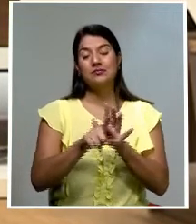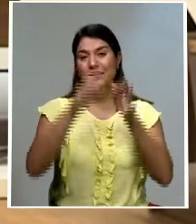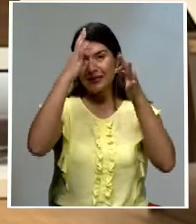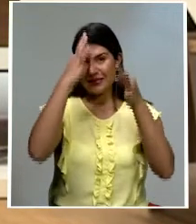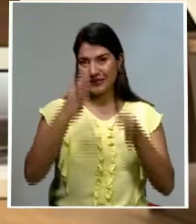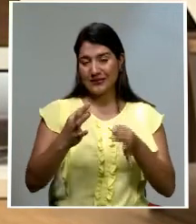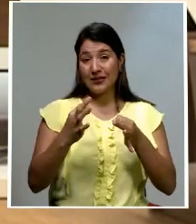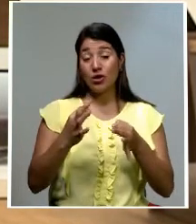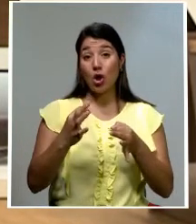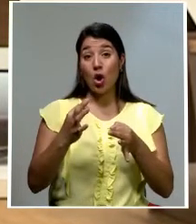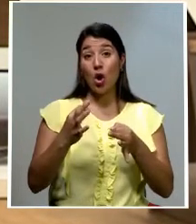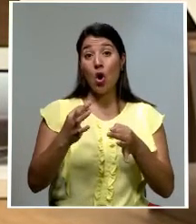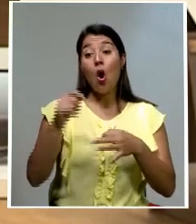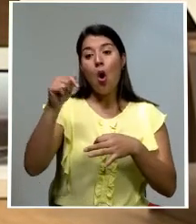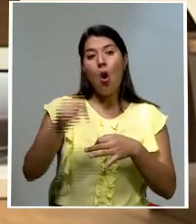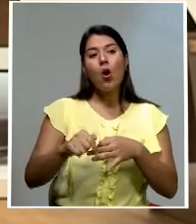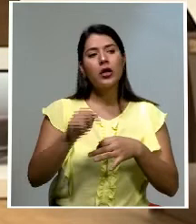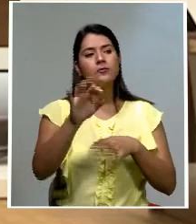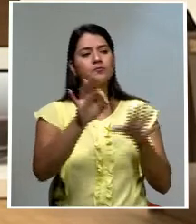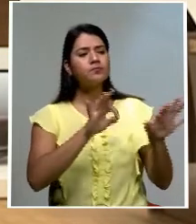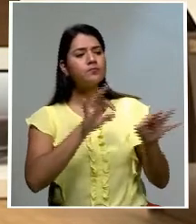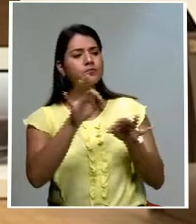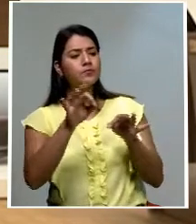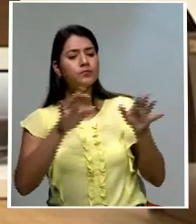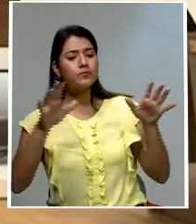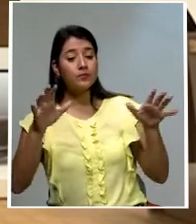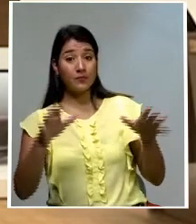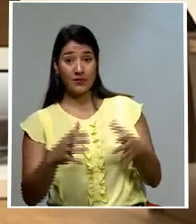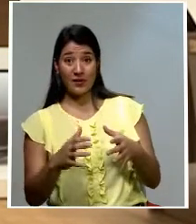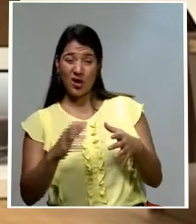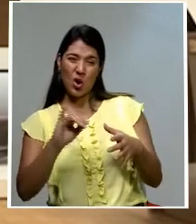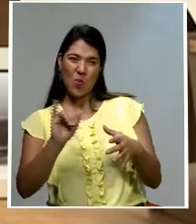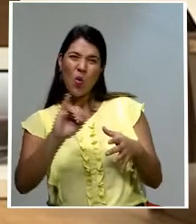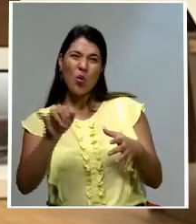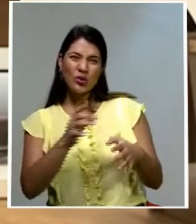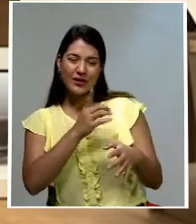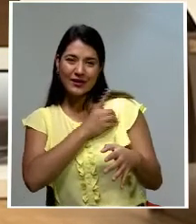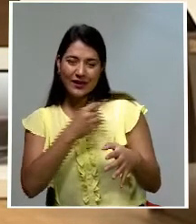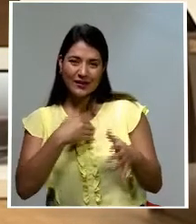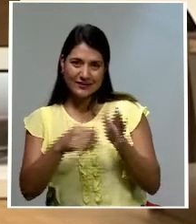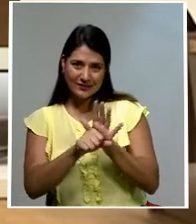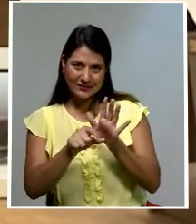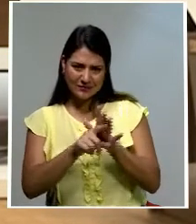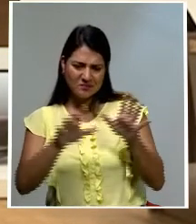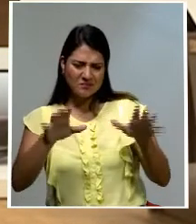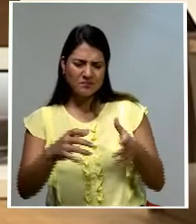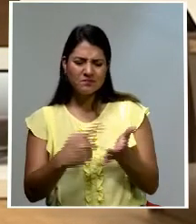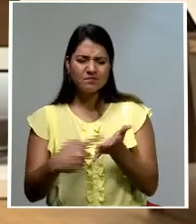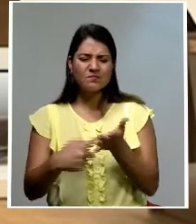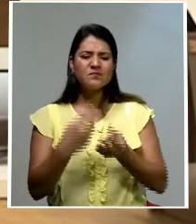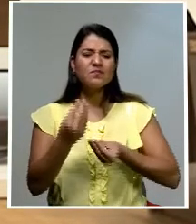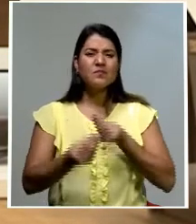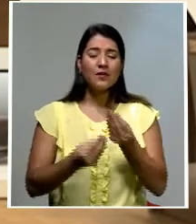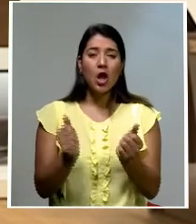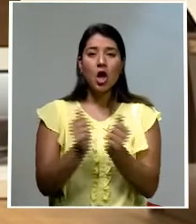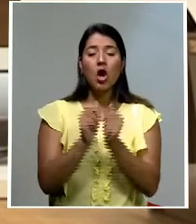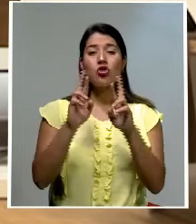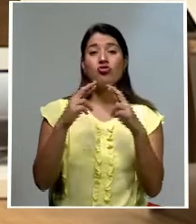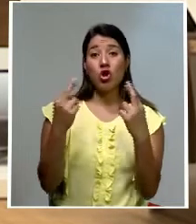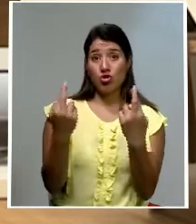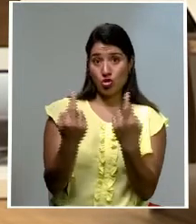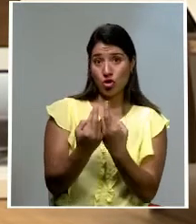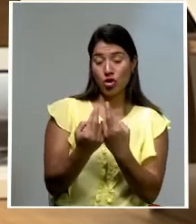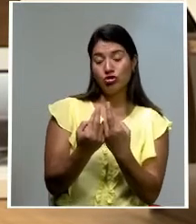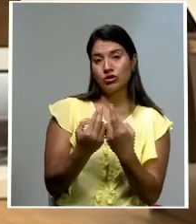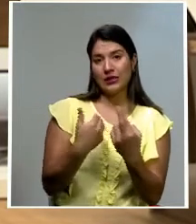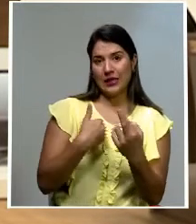decidió reunir hoy al directorio legislativo para poder determinar qué va a ocurrir con las sesiones legislativas. En el marco